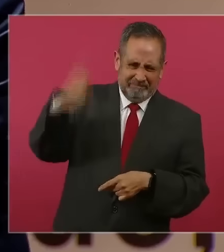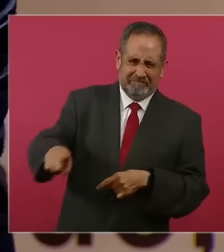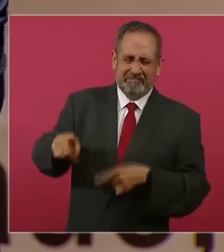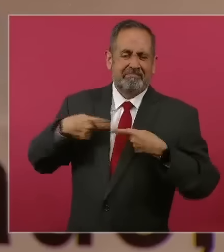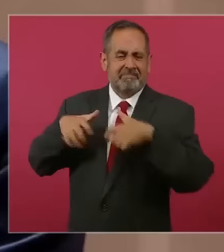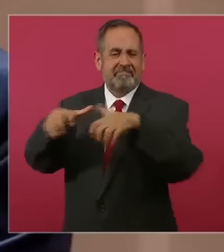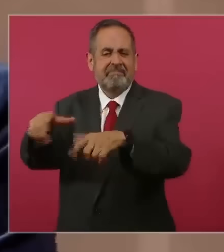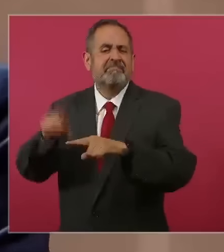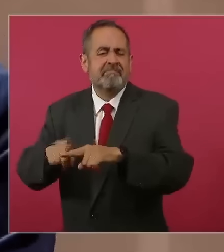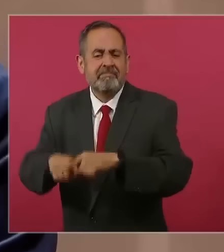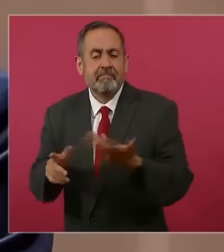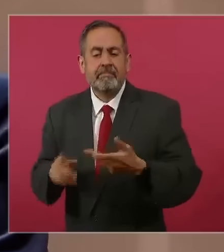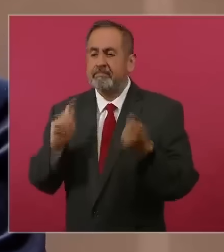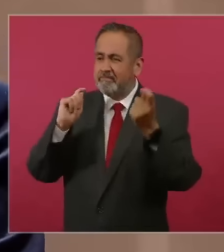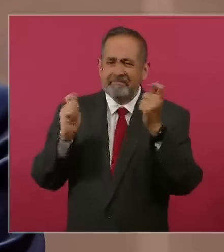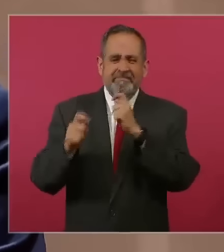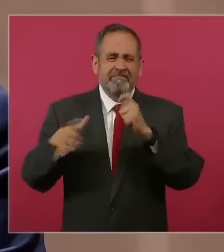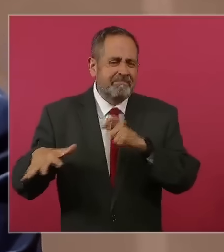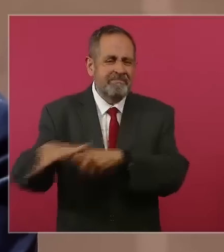¿Con quién transformar?